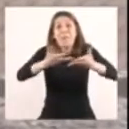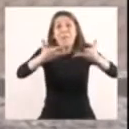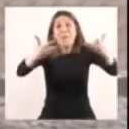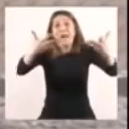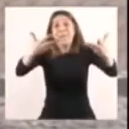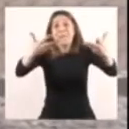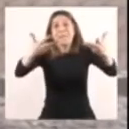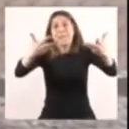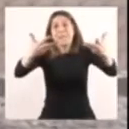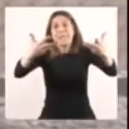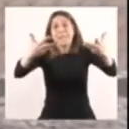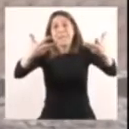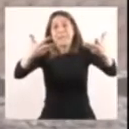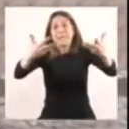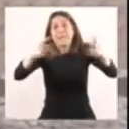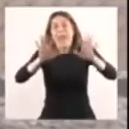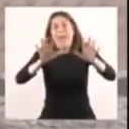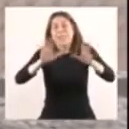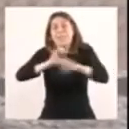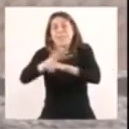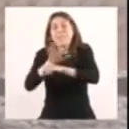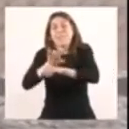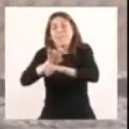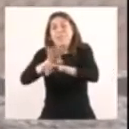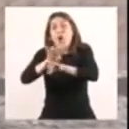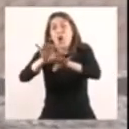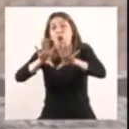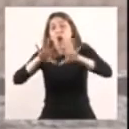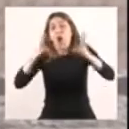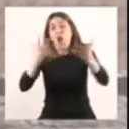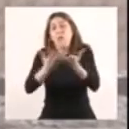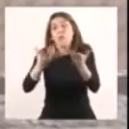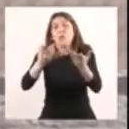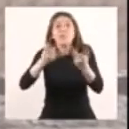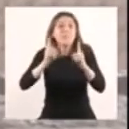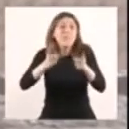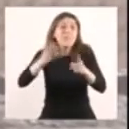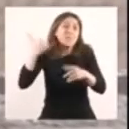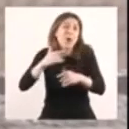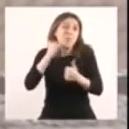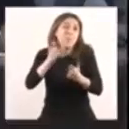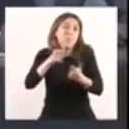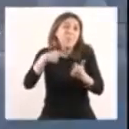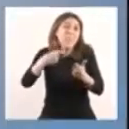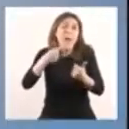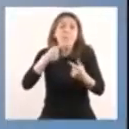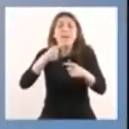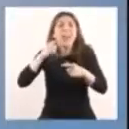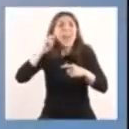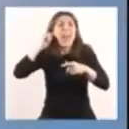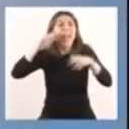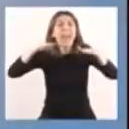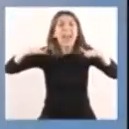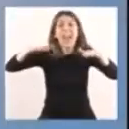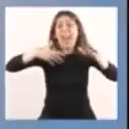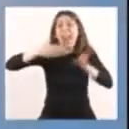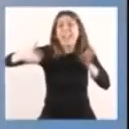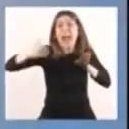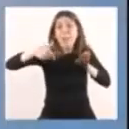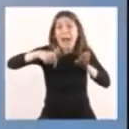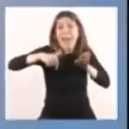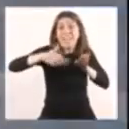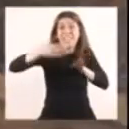es lo que nos ha tocado en suerte. Siempre digo yo, somos una generación única en la historia, la generación de la